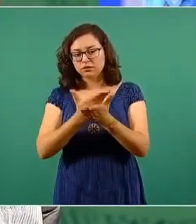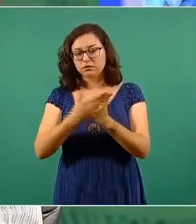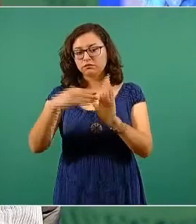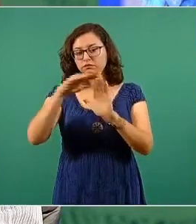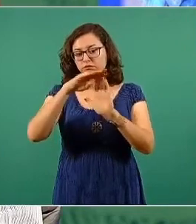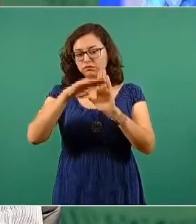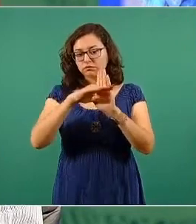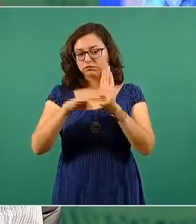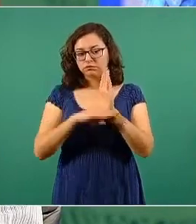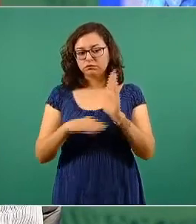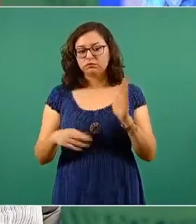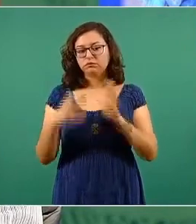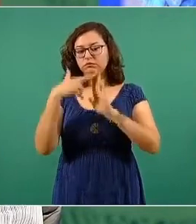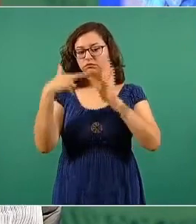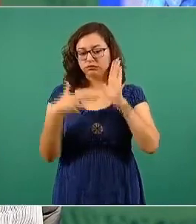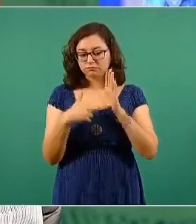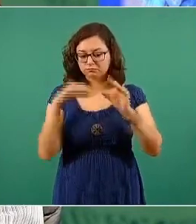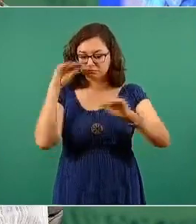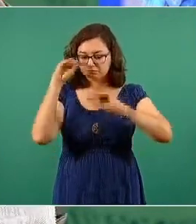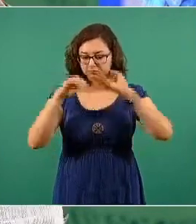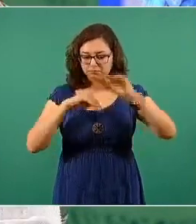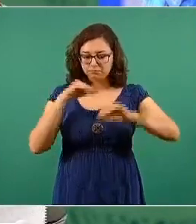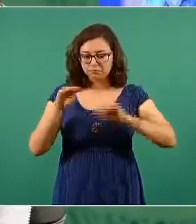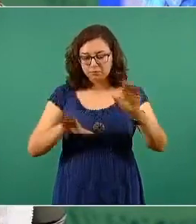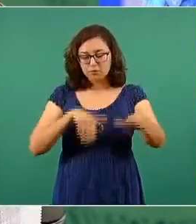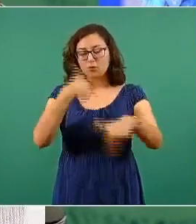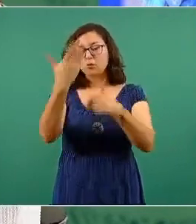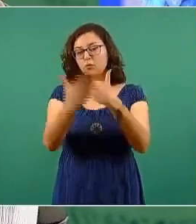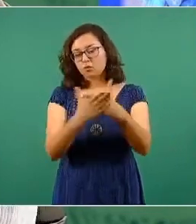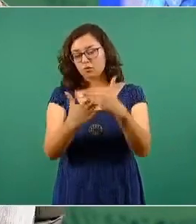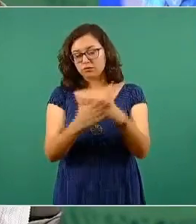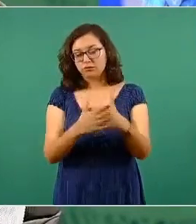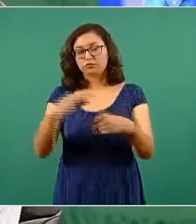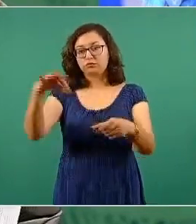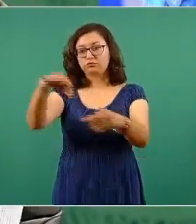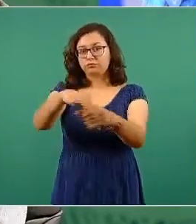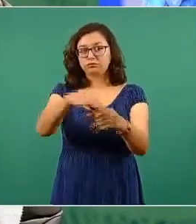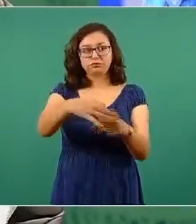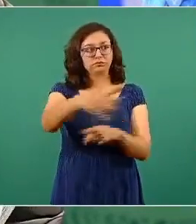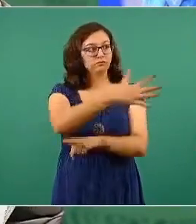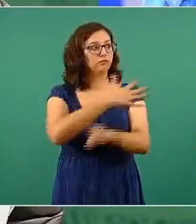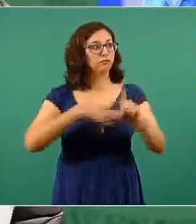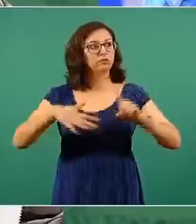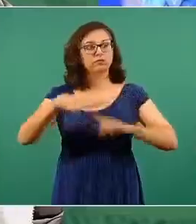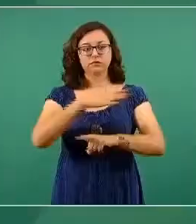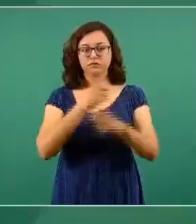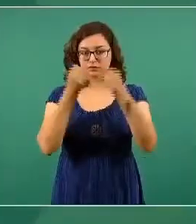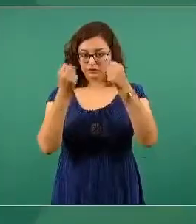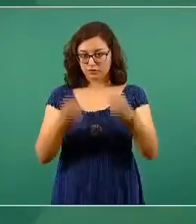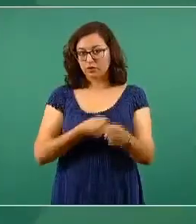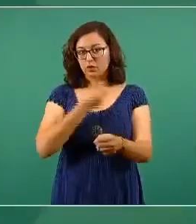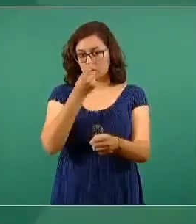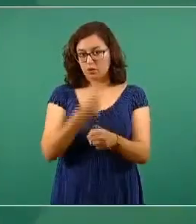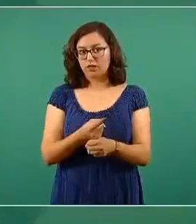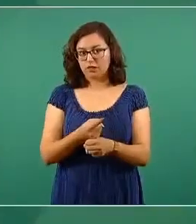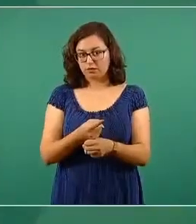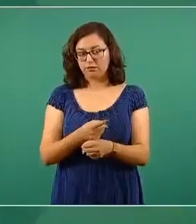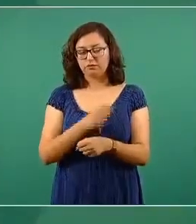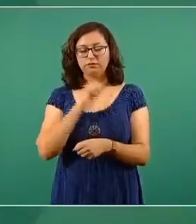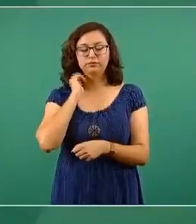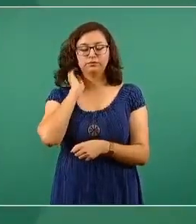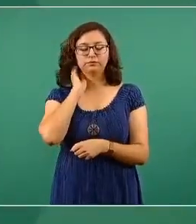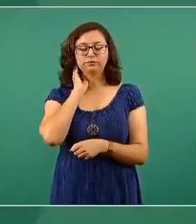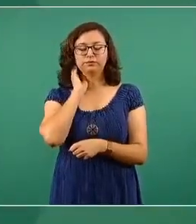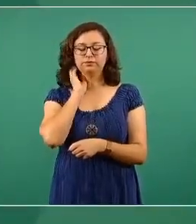de lineamientos que ellos estuvieron diseñando para efectos de generar un ambiente de seguridad en